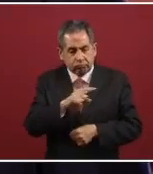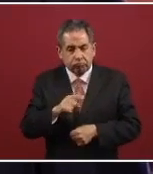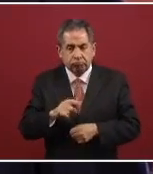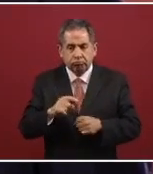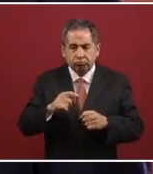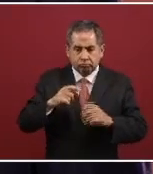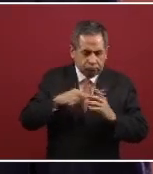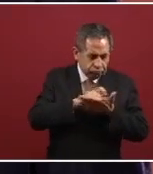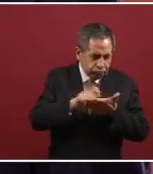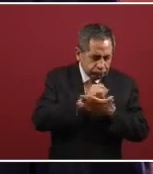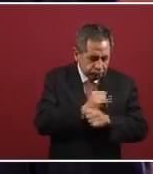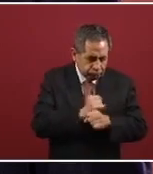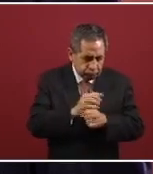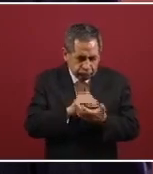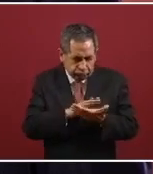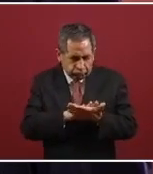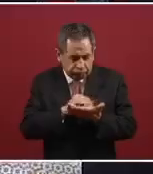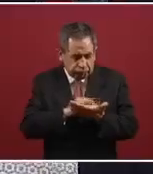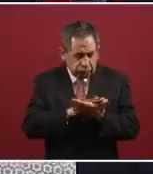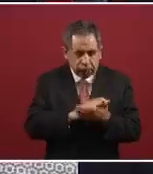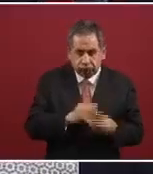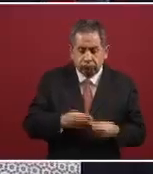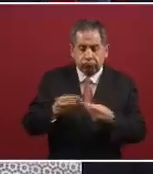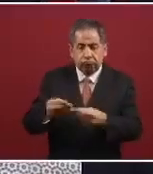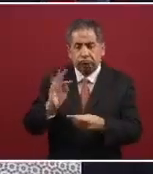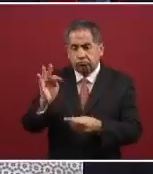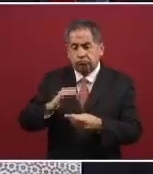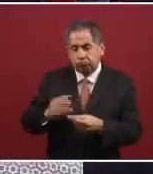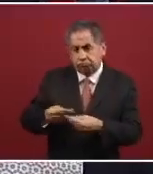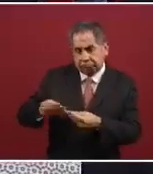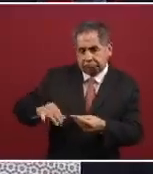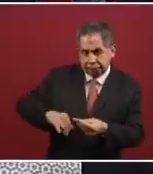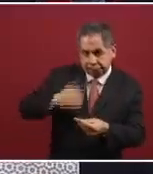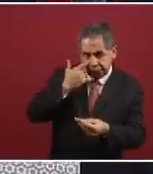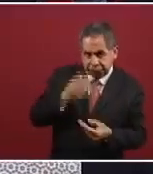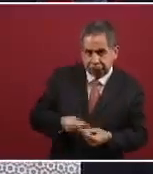Documenté un caso que tal vez le puede también interesar. Es el de la empresa